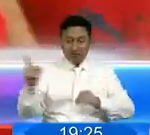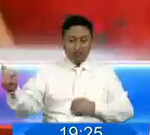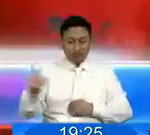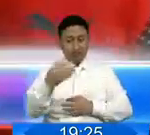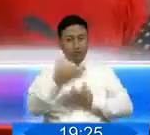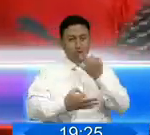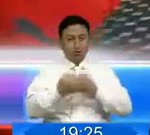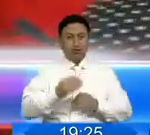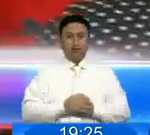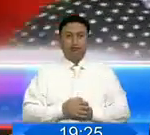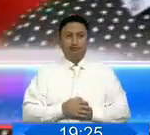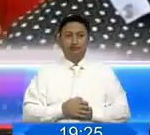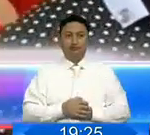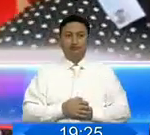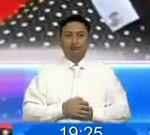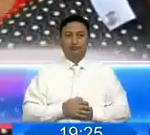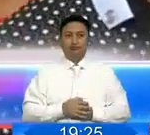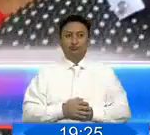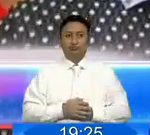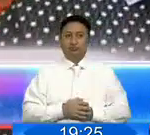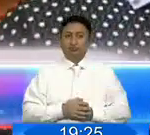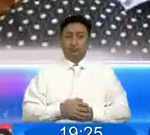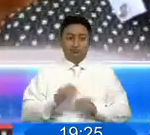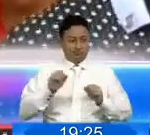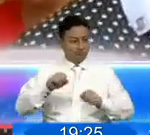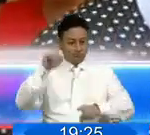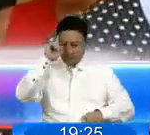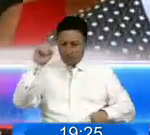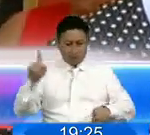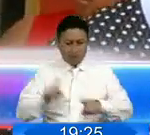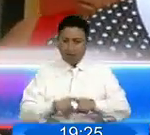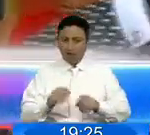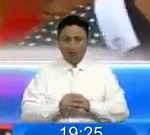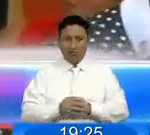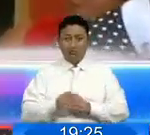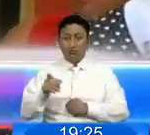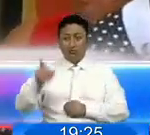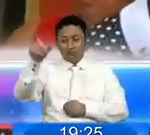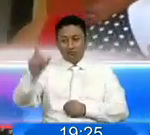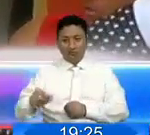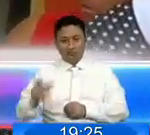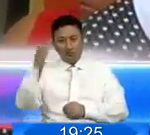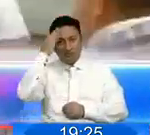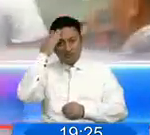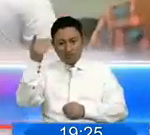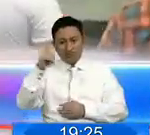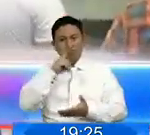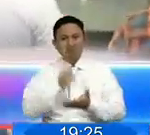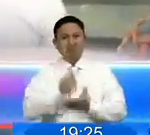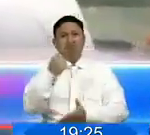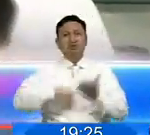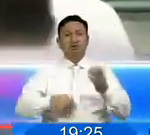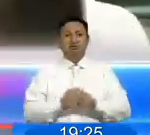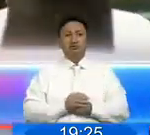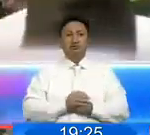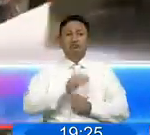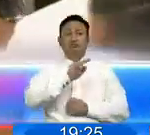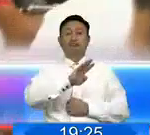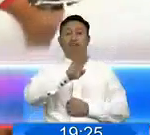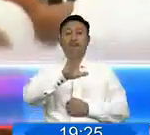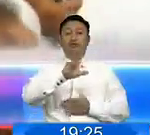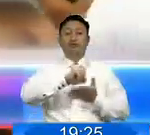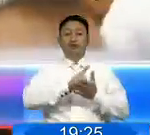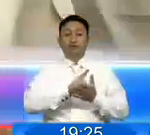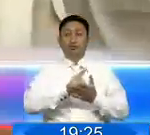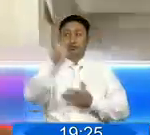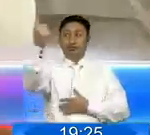Está bien que tiene que entrevistarlo, todo va a hacer largo porque tiene que saber, a ver, para que se aclare la verdad. 45 minutos y no lo